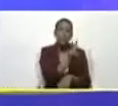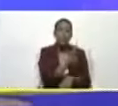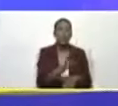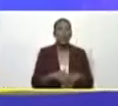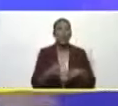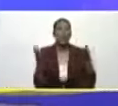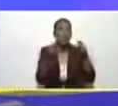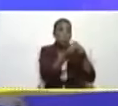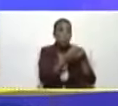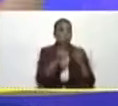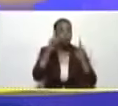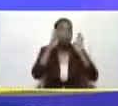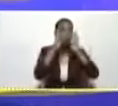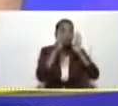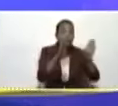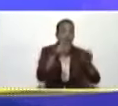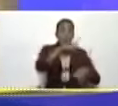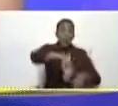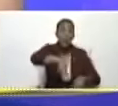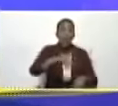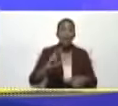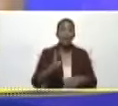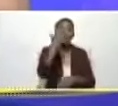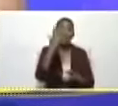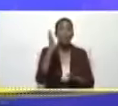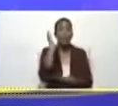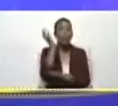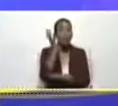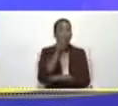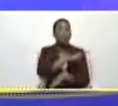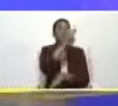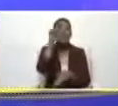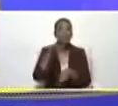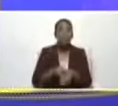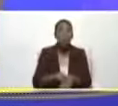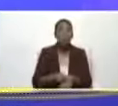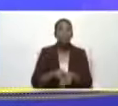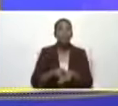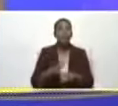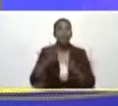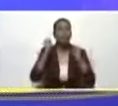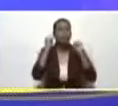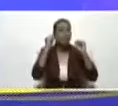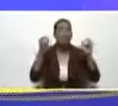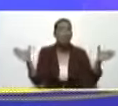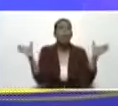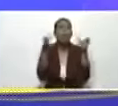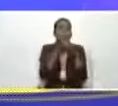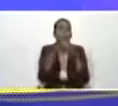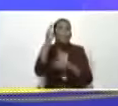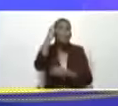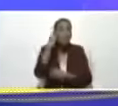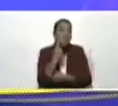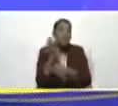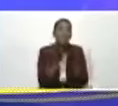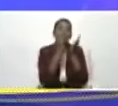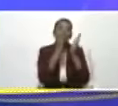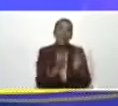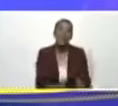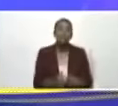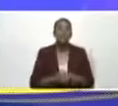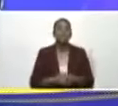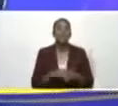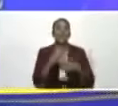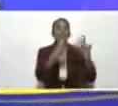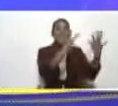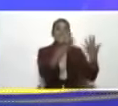nos hemos concentrado aquí en este Tercer congreso nacional de la gloriosa organización bolivariana estudiantil más de